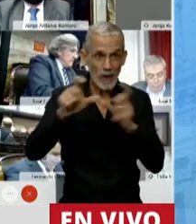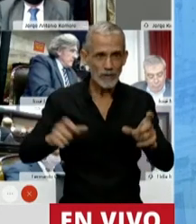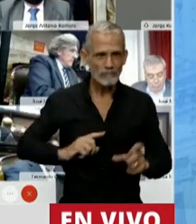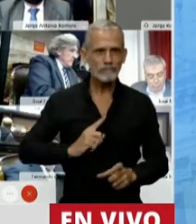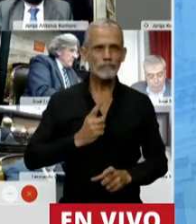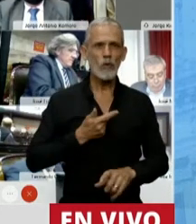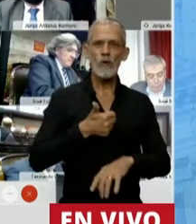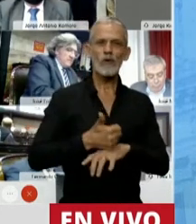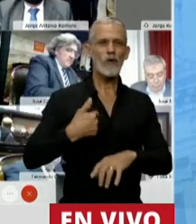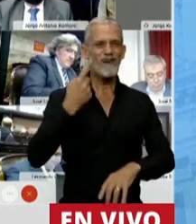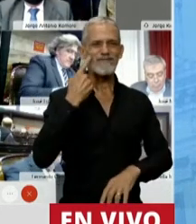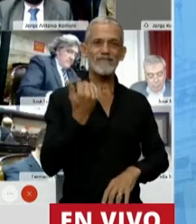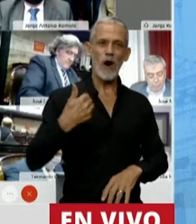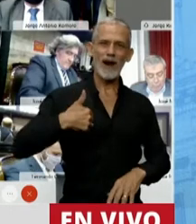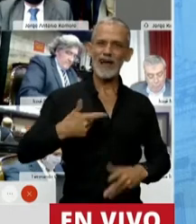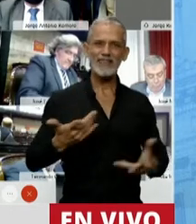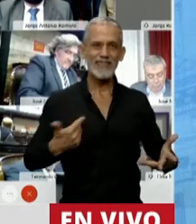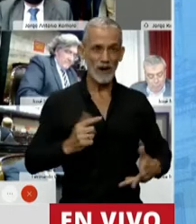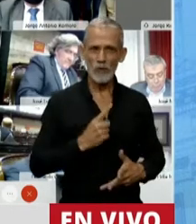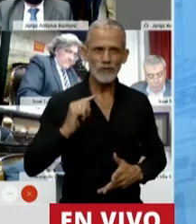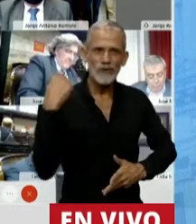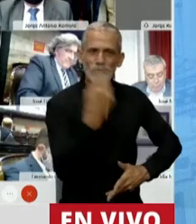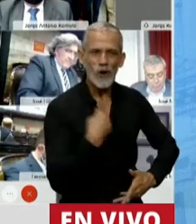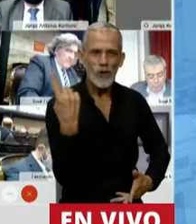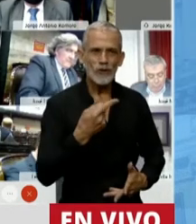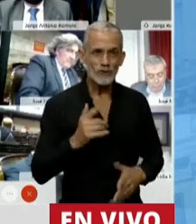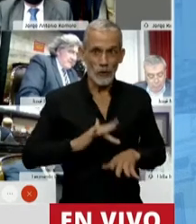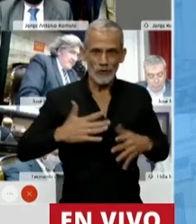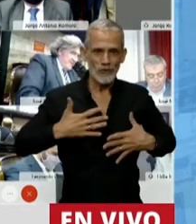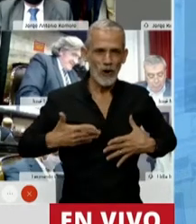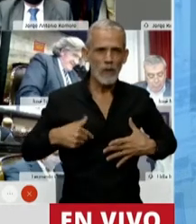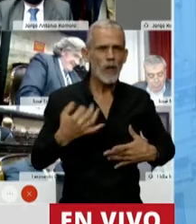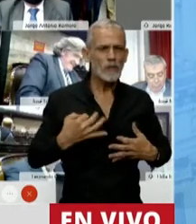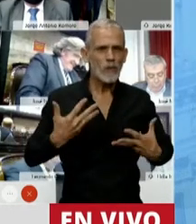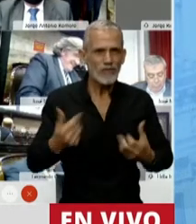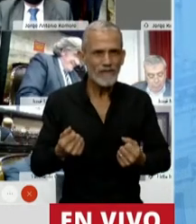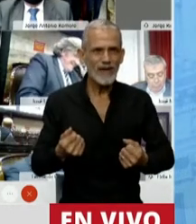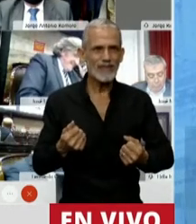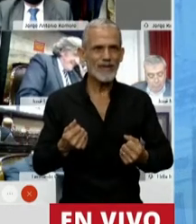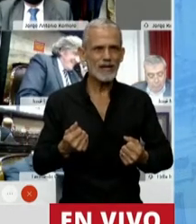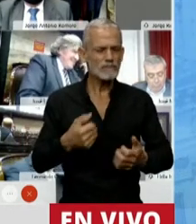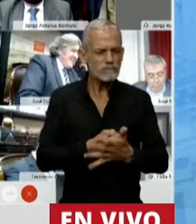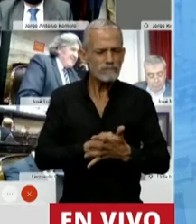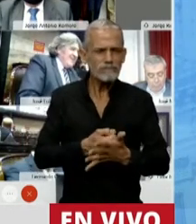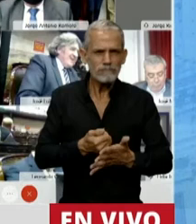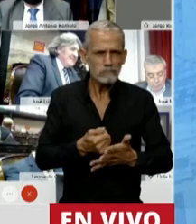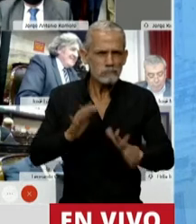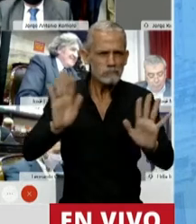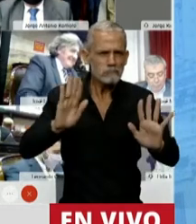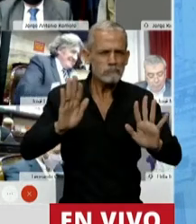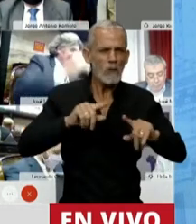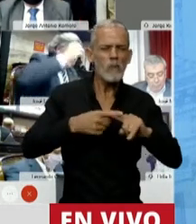vivir en esta Argentina que nos tocó y que la tenemos que defender a ultranza, más allá de las